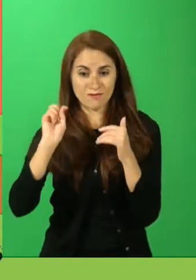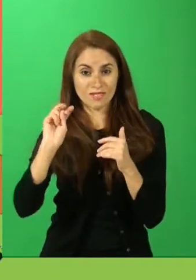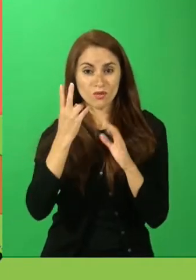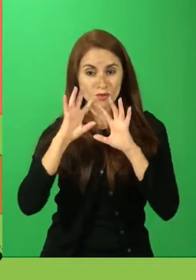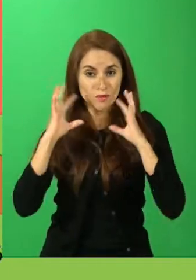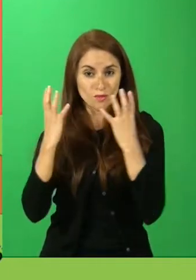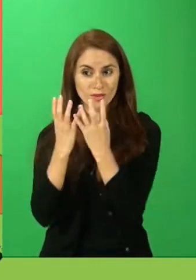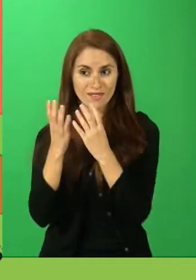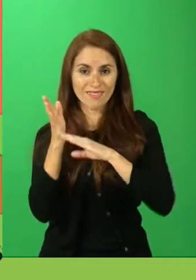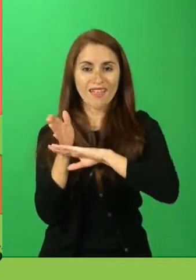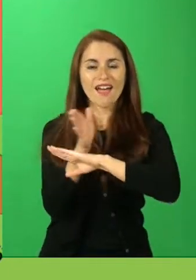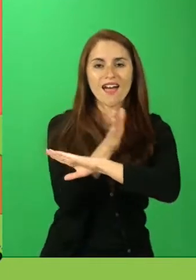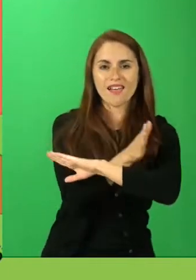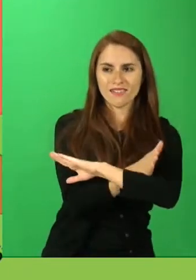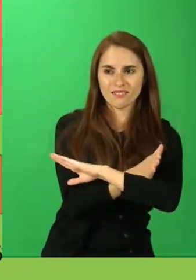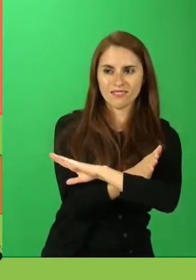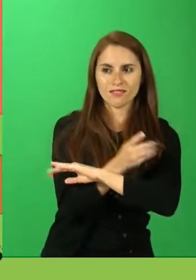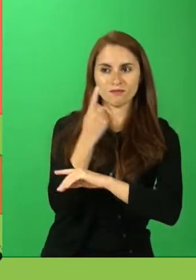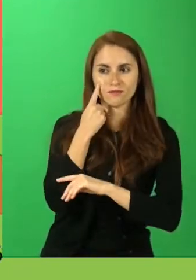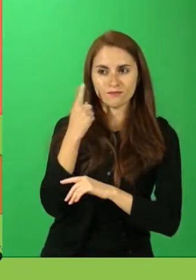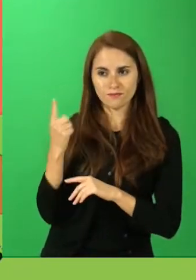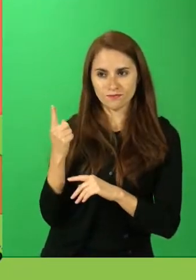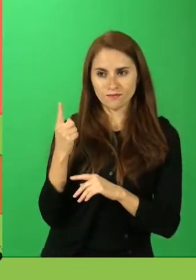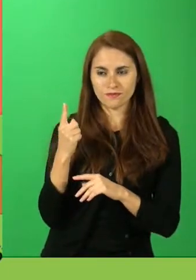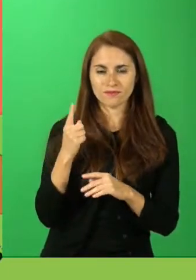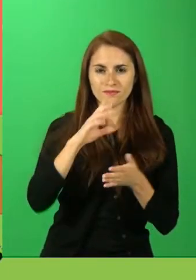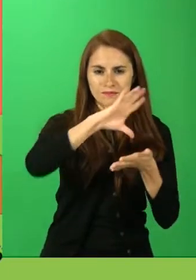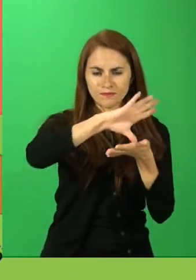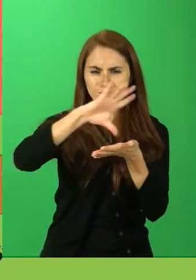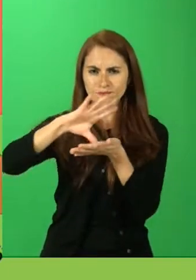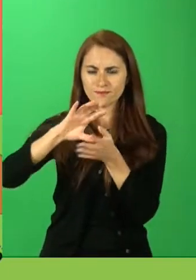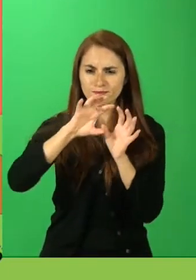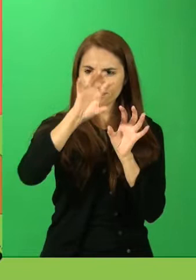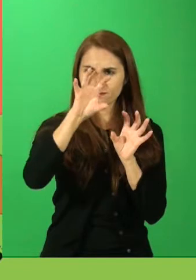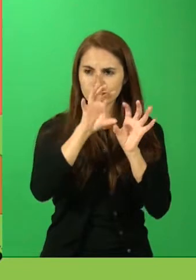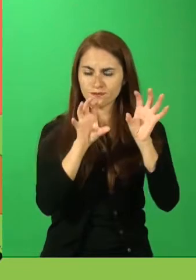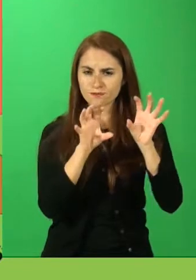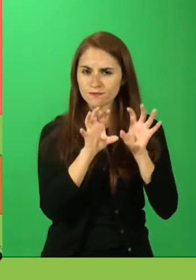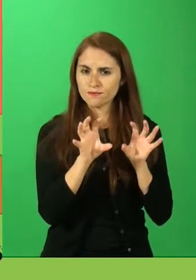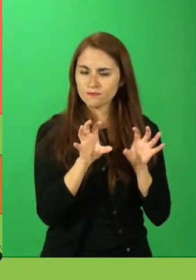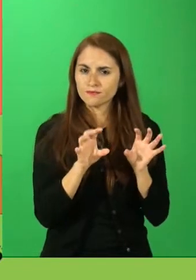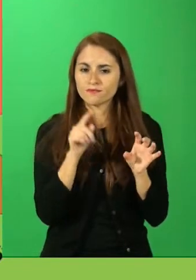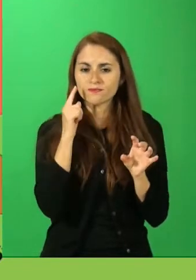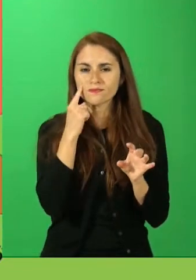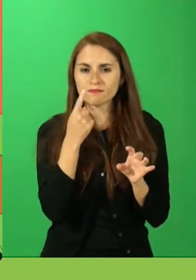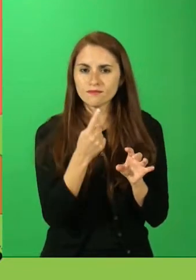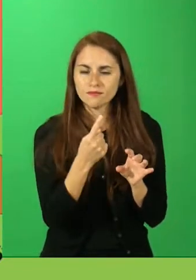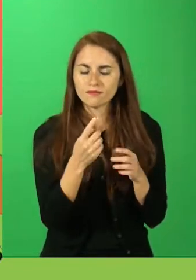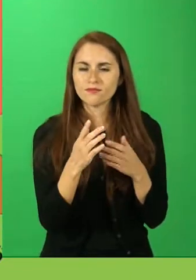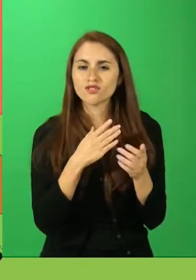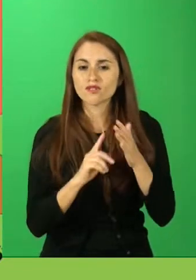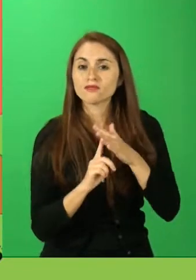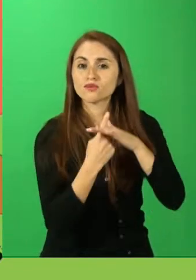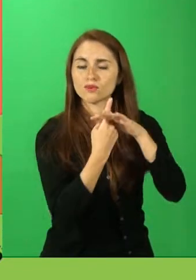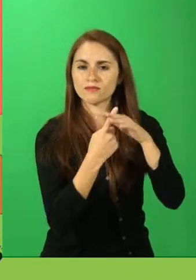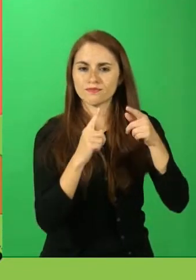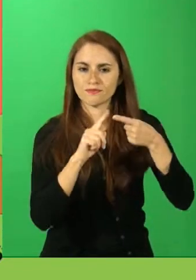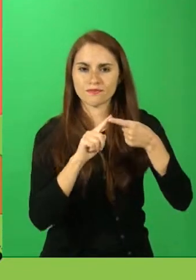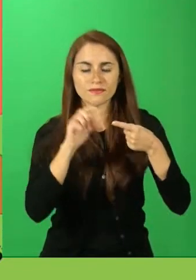aquí podemos destacar los 3 países en donde van a surgir estos gobiernos totalitarios.